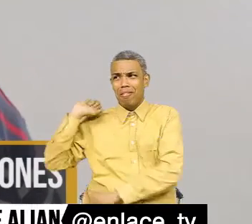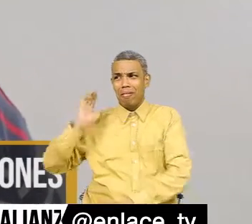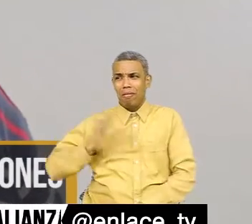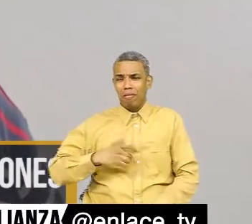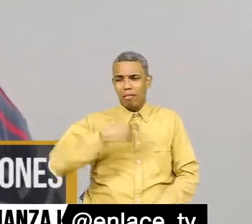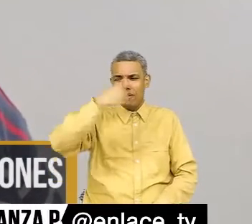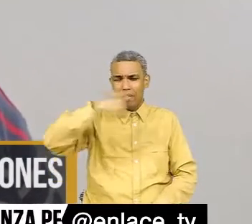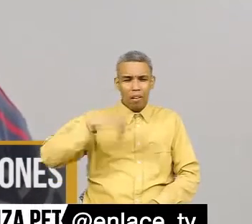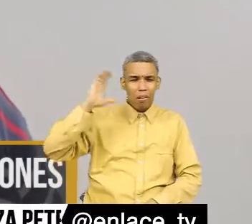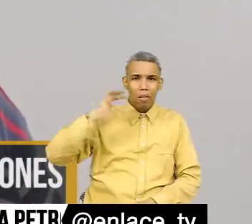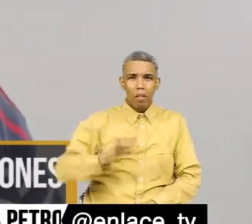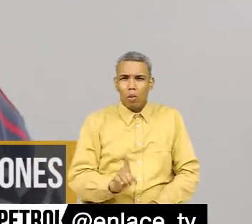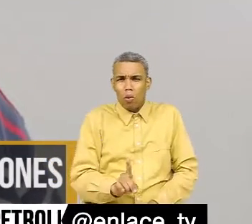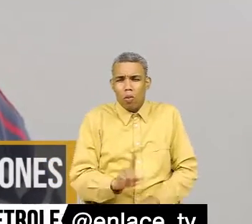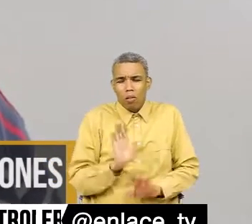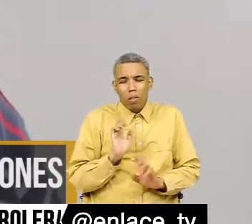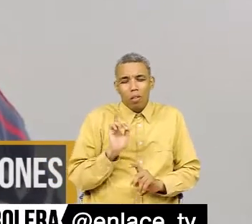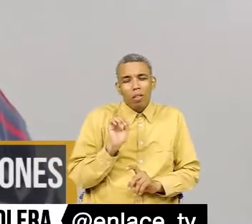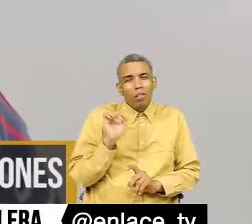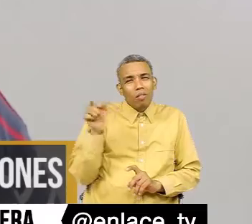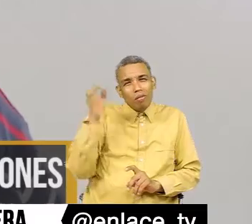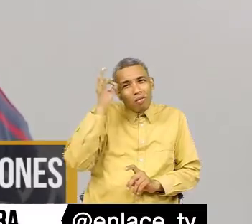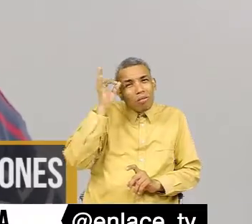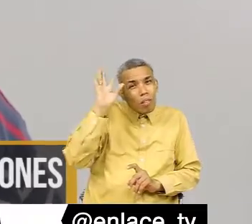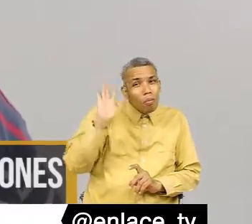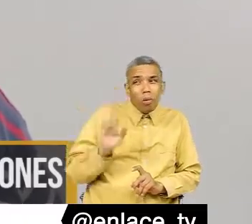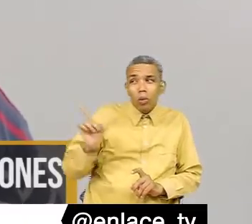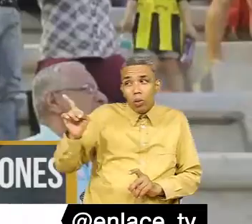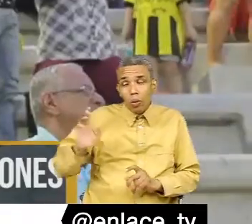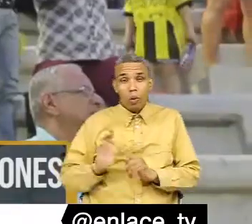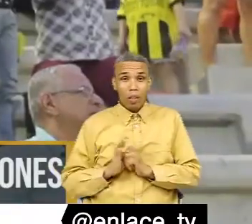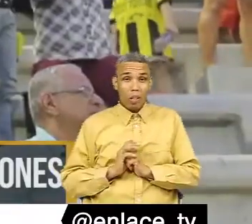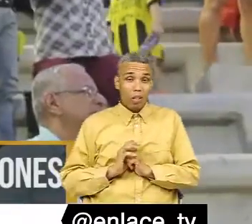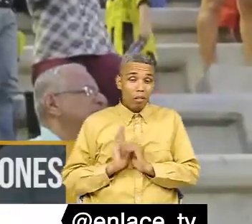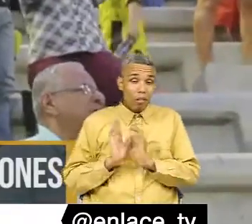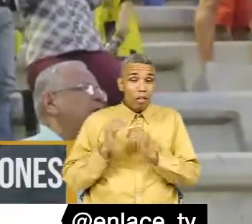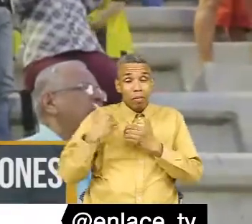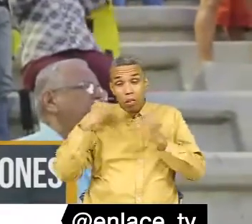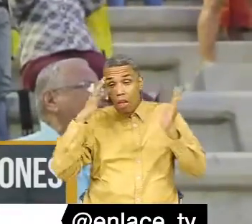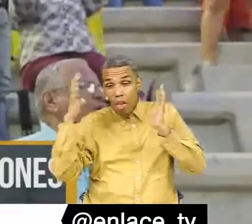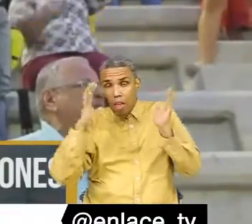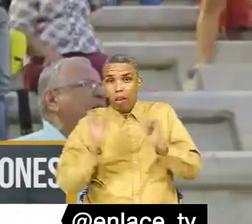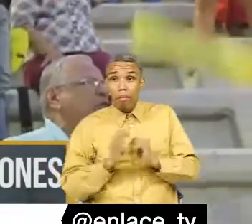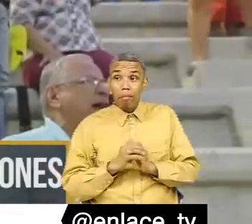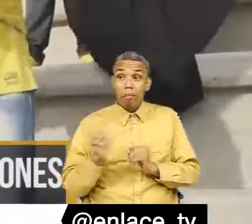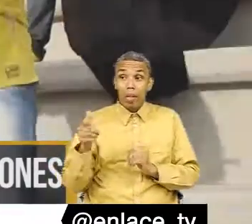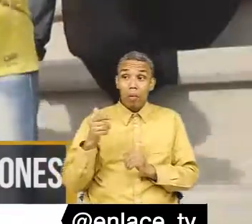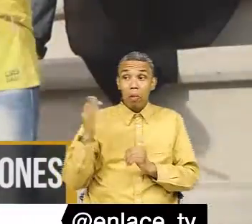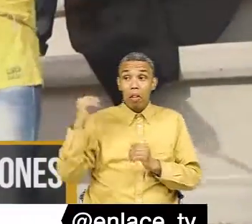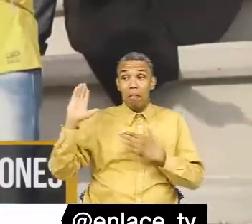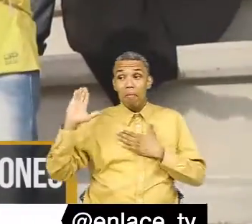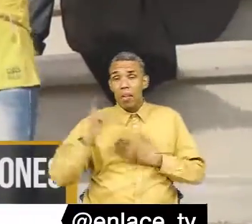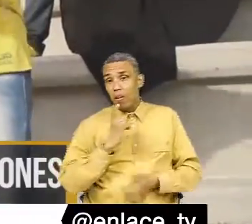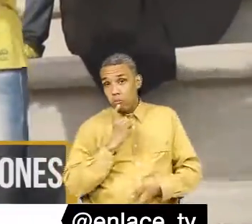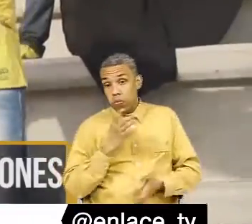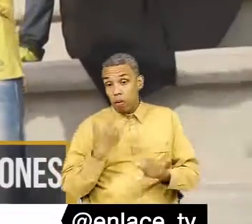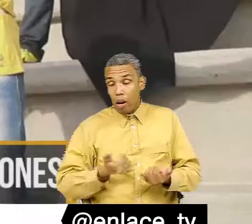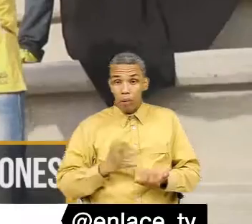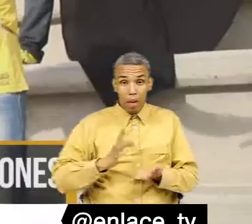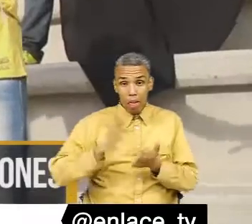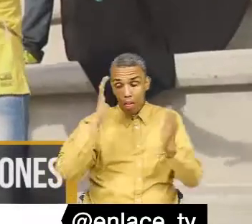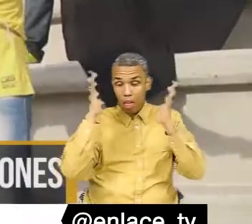no nos cumplió y nos arrastró un déficit de 2.000 millones. Invito a la ciudadanía, hinchas y gremios a respaldar al club y